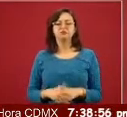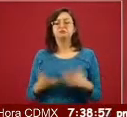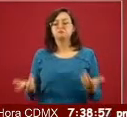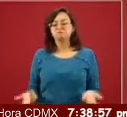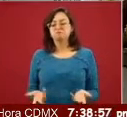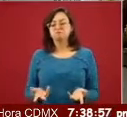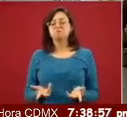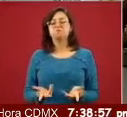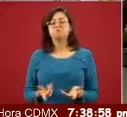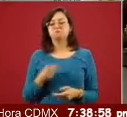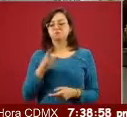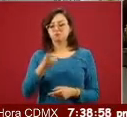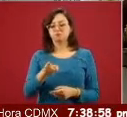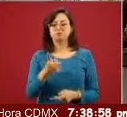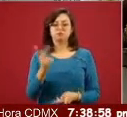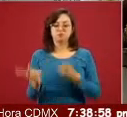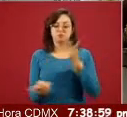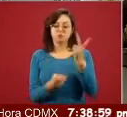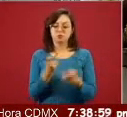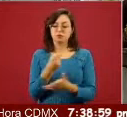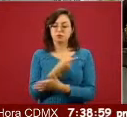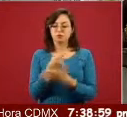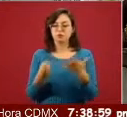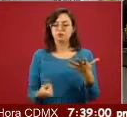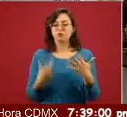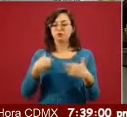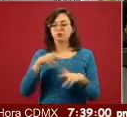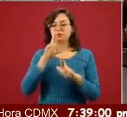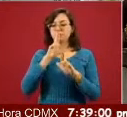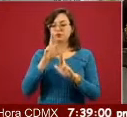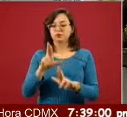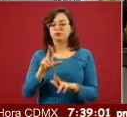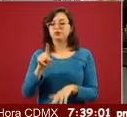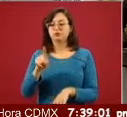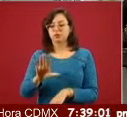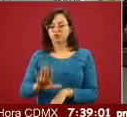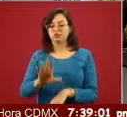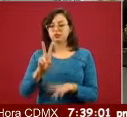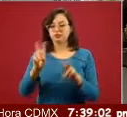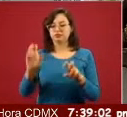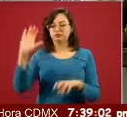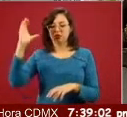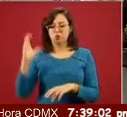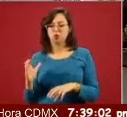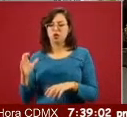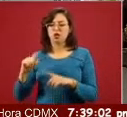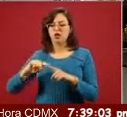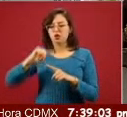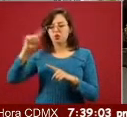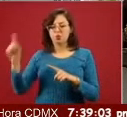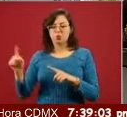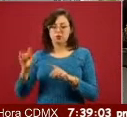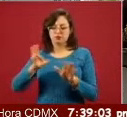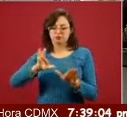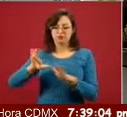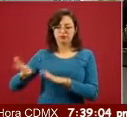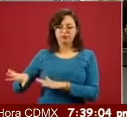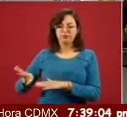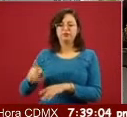pregunta, o sus preguntas, ahorita contesto lo de Culiacán, las curvas y demás, pero primero quisiera abordar este tema